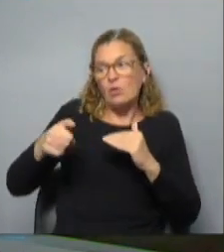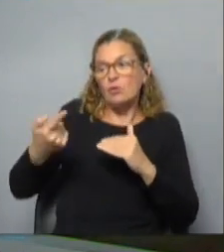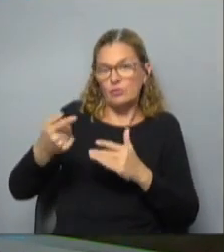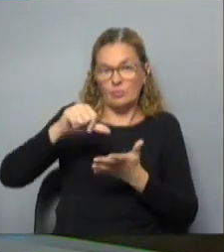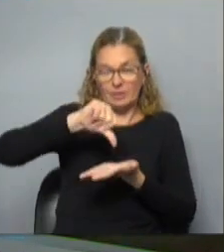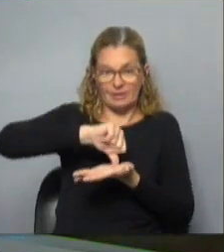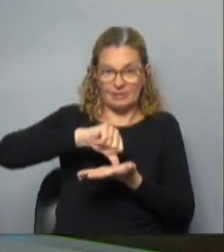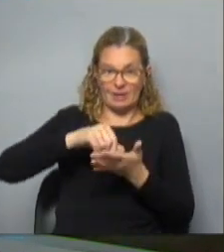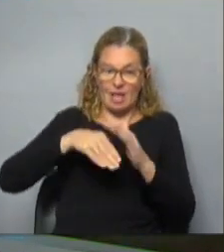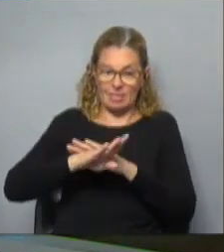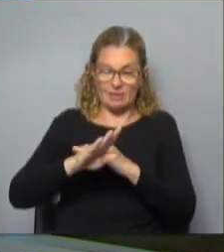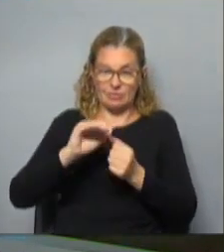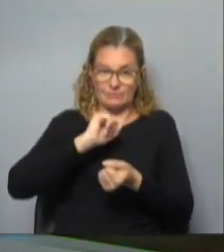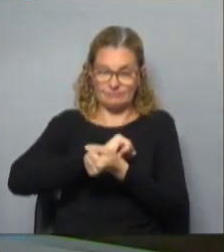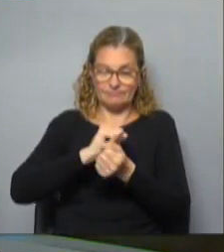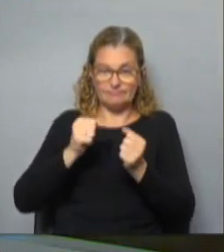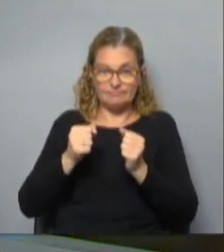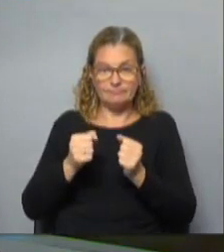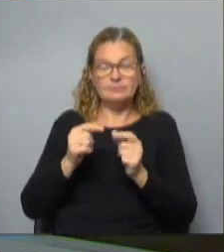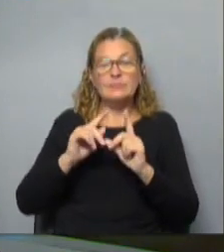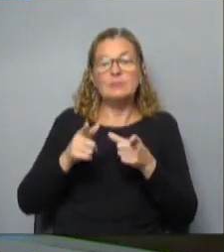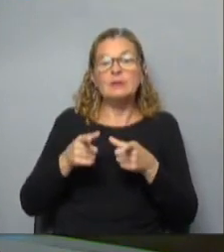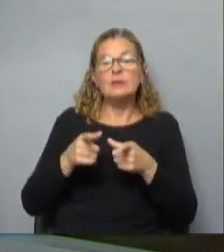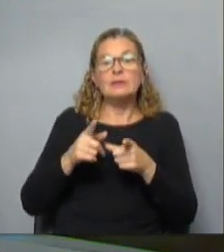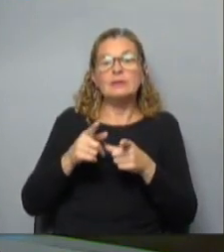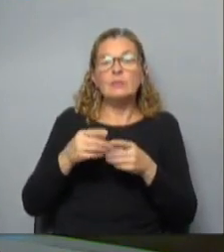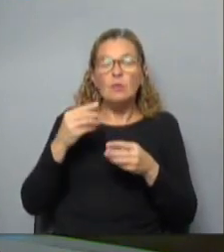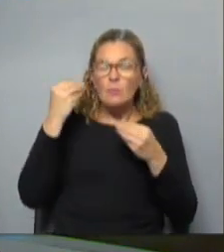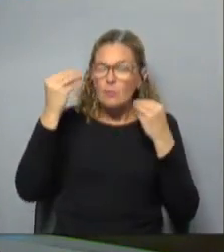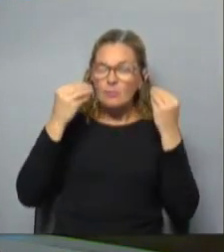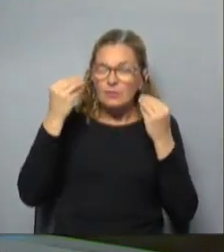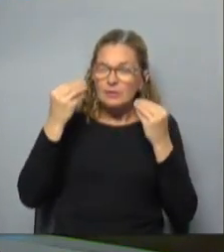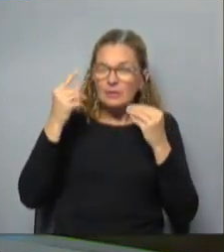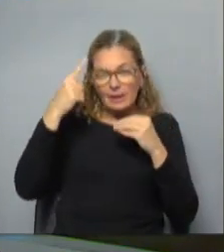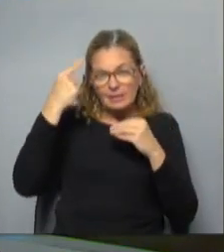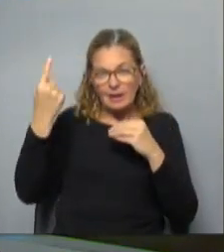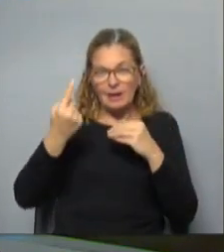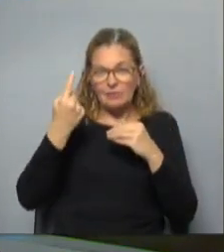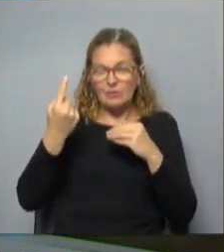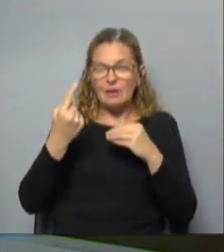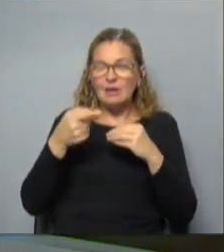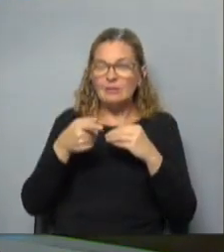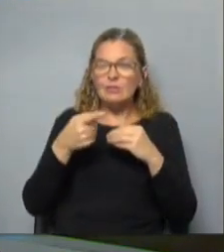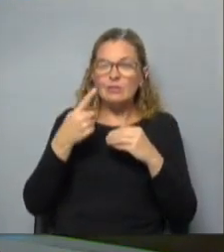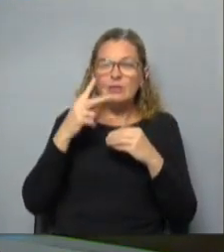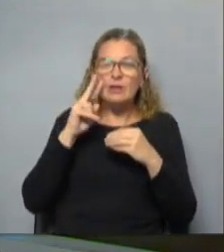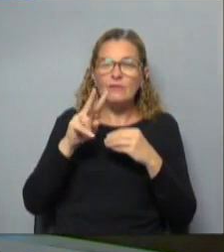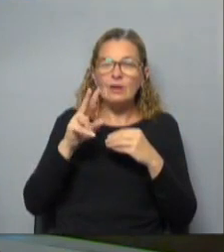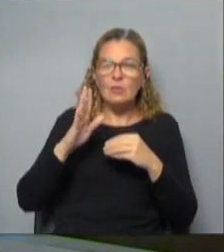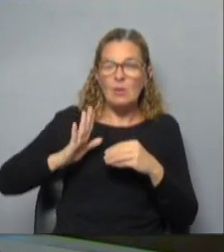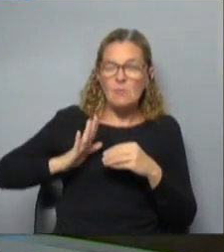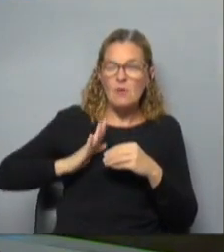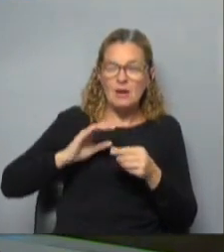países se encuentra privada de libertad y en particular le preocupa amnistía internacional lo que tiene que ver con las mujeres